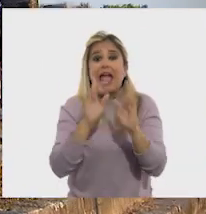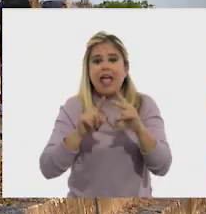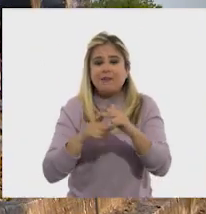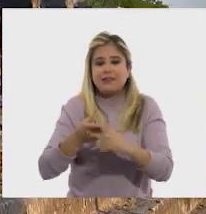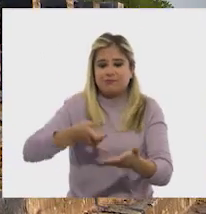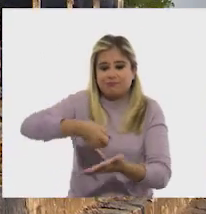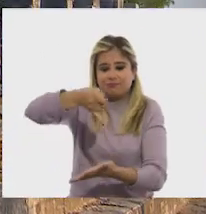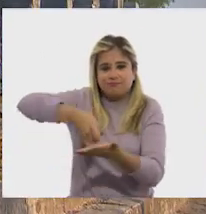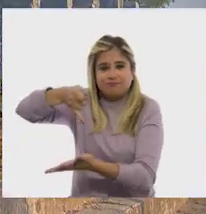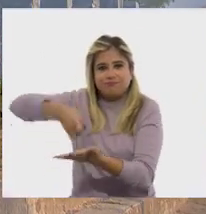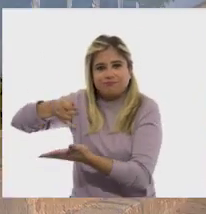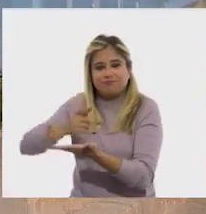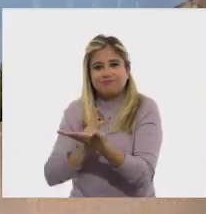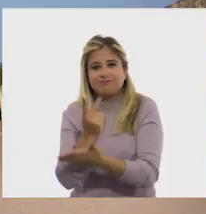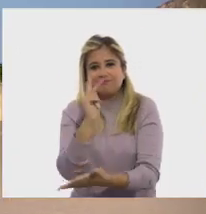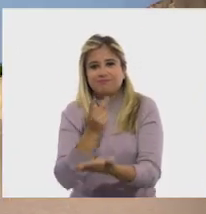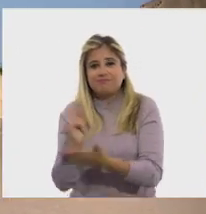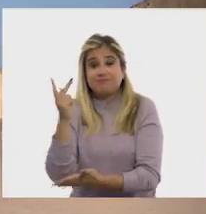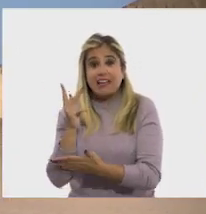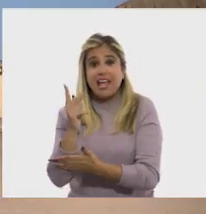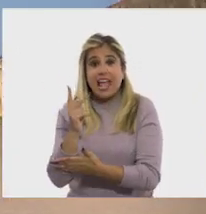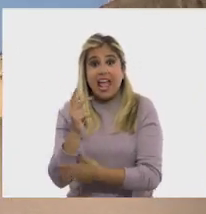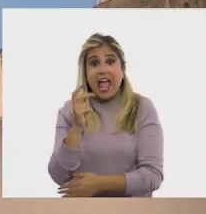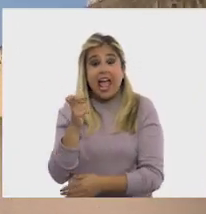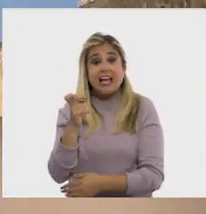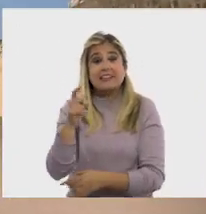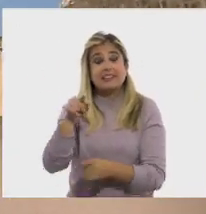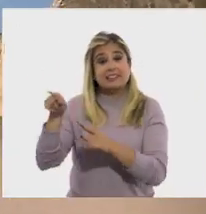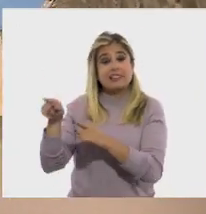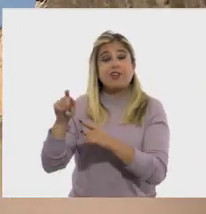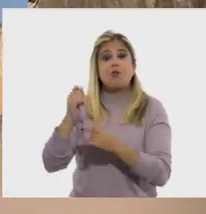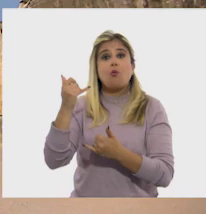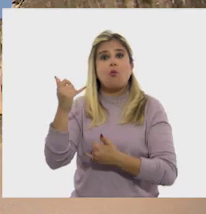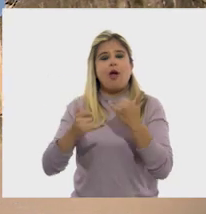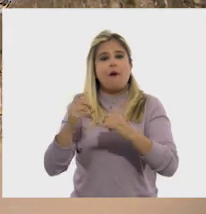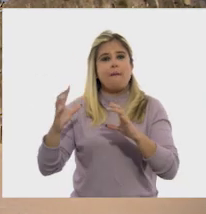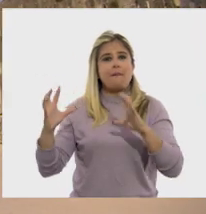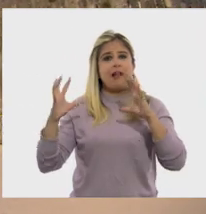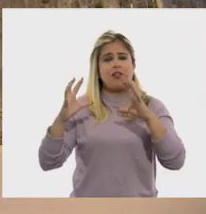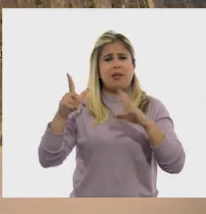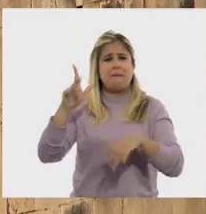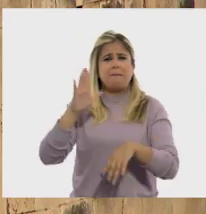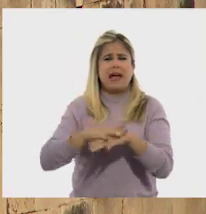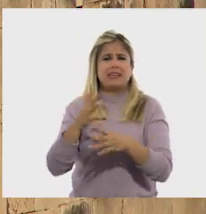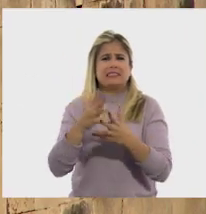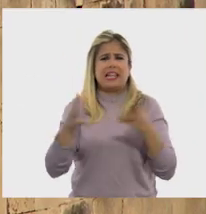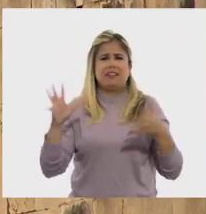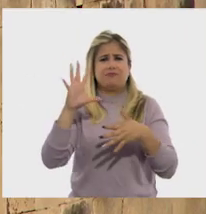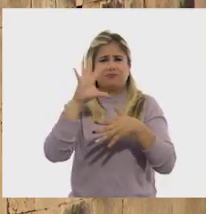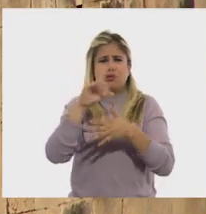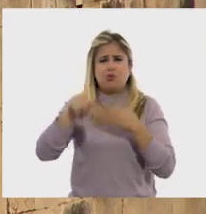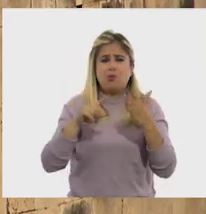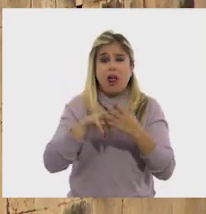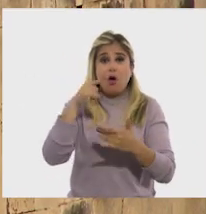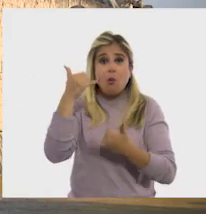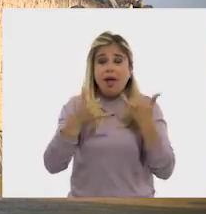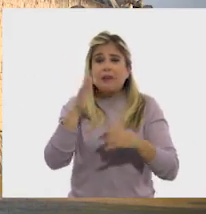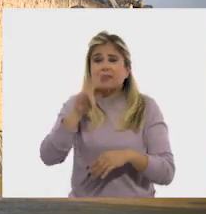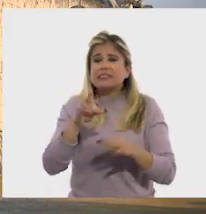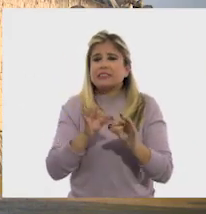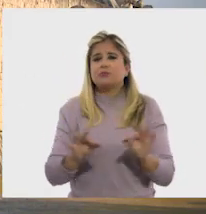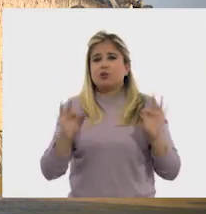cosecha. Este es el juego de pelota, el más grande de Mesoamérica, ya que el juego era muy